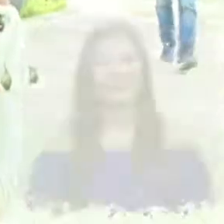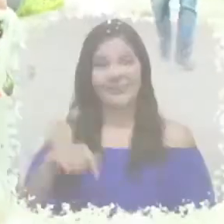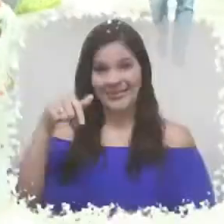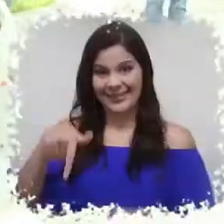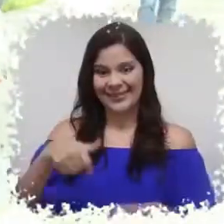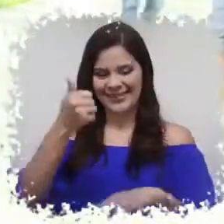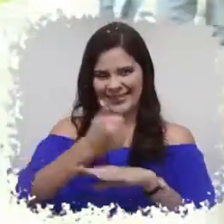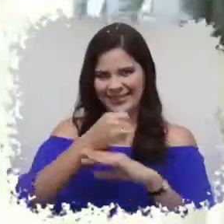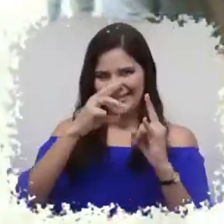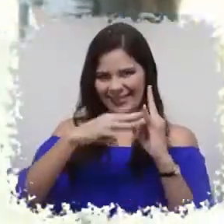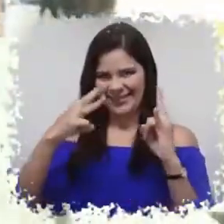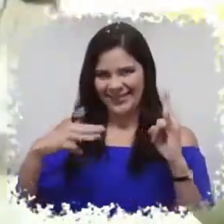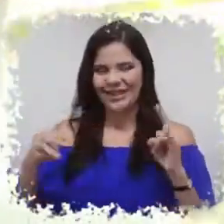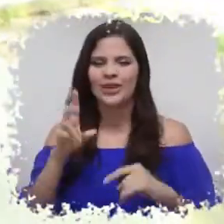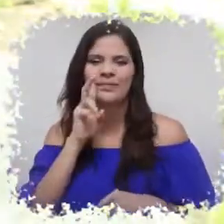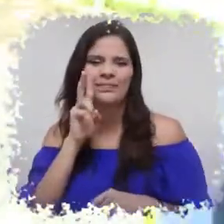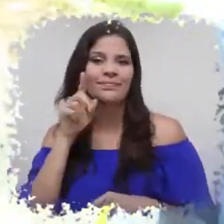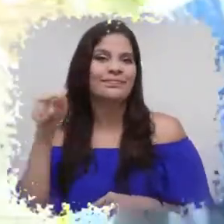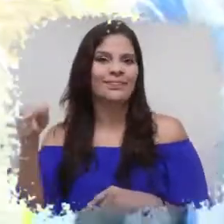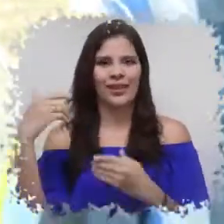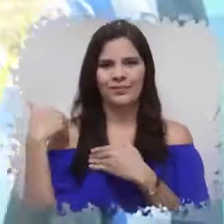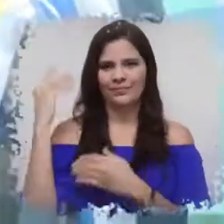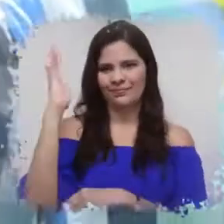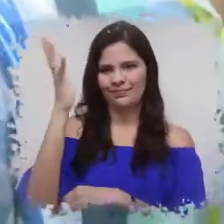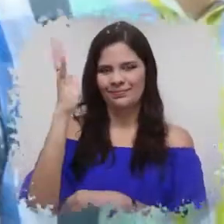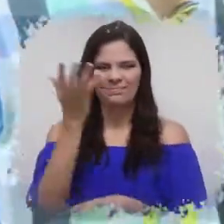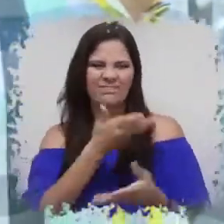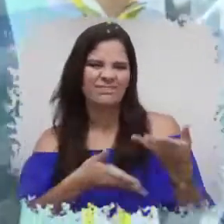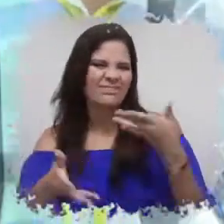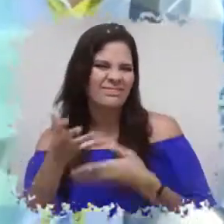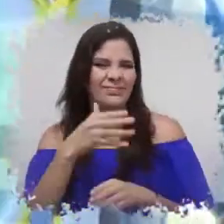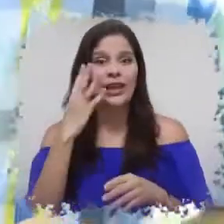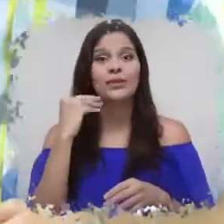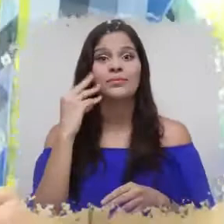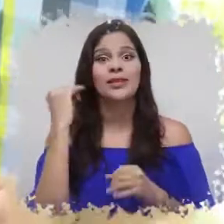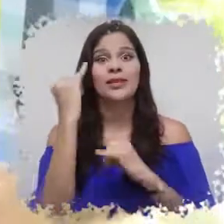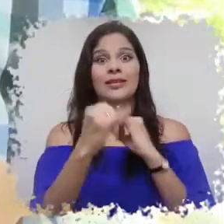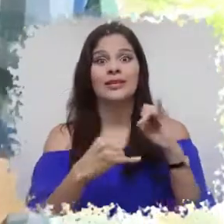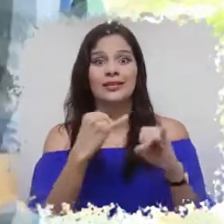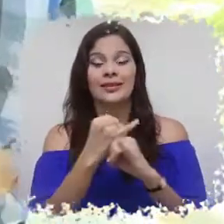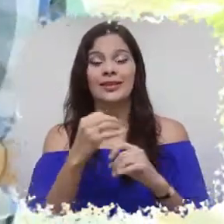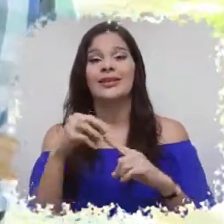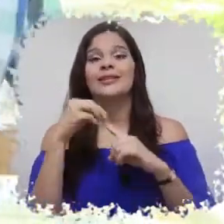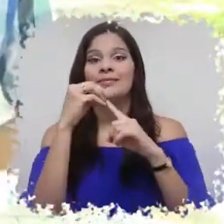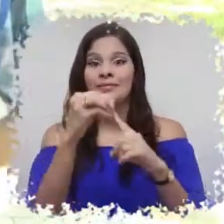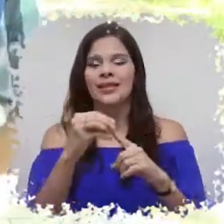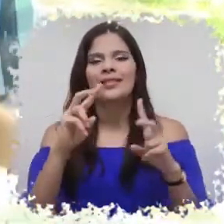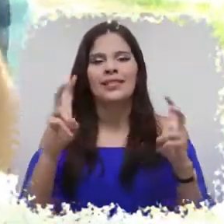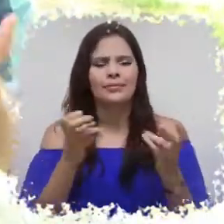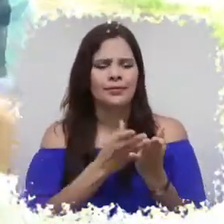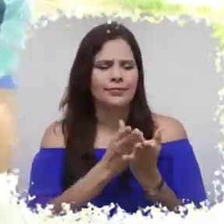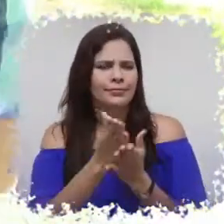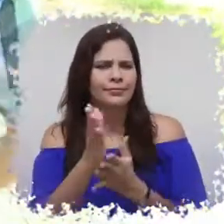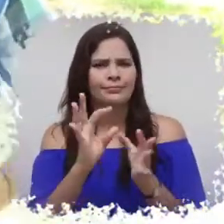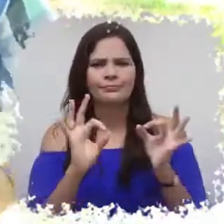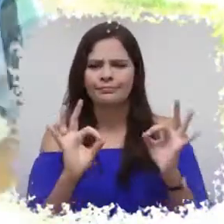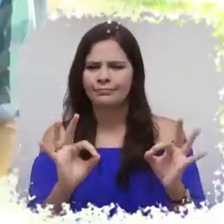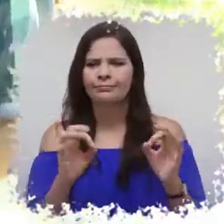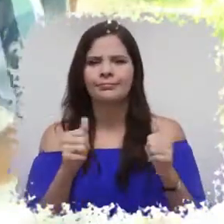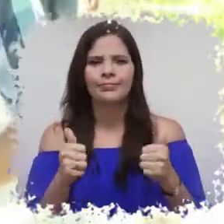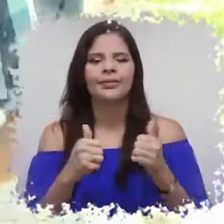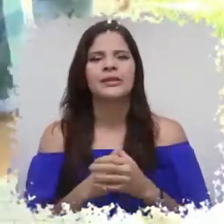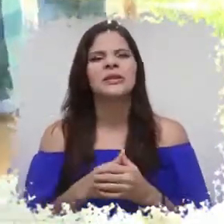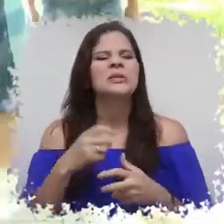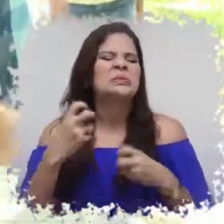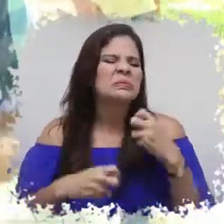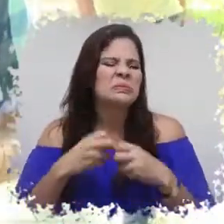Nuestro rector Pablo Vera Salazar fue expositor en el intercambio de experiencias más importante del planeta en materia de sostenibilidad. Este año la problemática